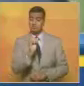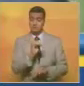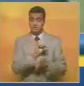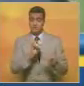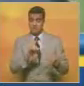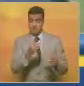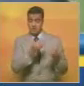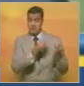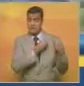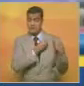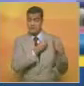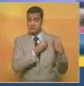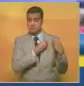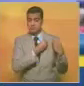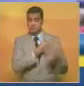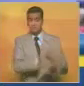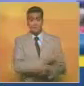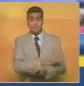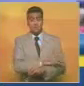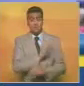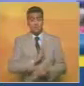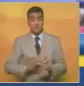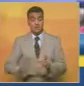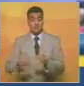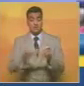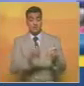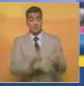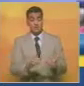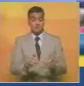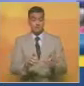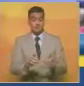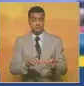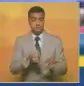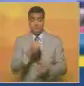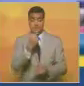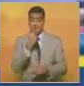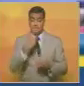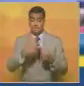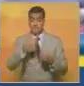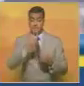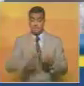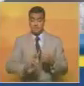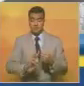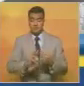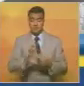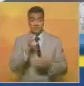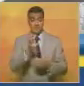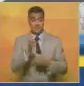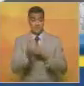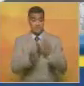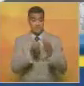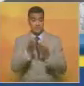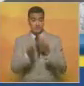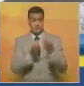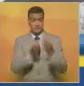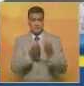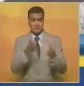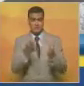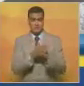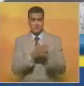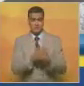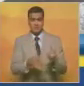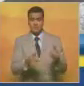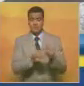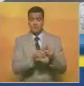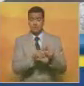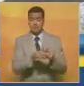una representación de la Comisión de Ambiente está en el lugar del accidente. Exigió a PDVSA que aplique al país y explique al país qué es lo que está